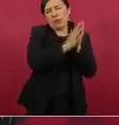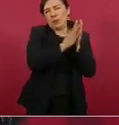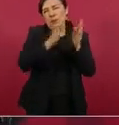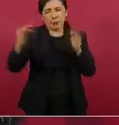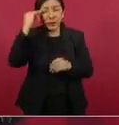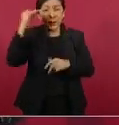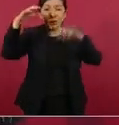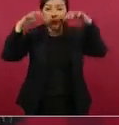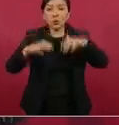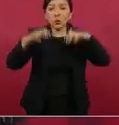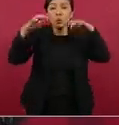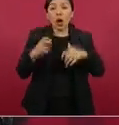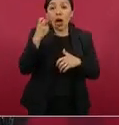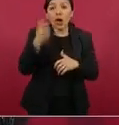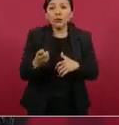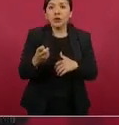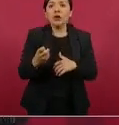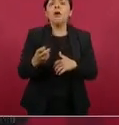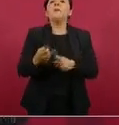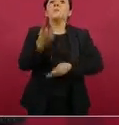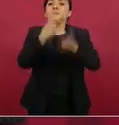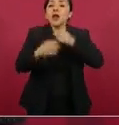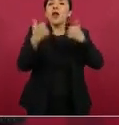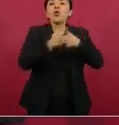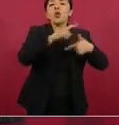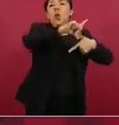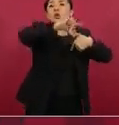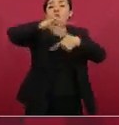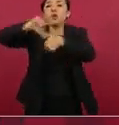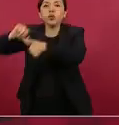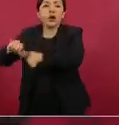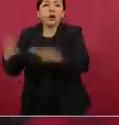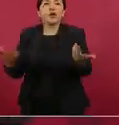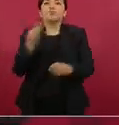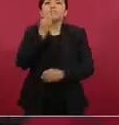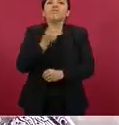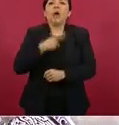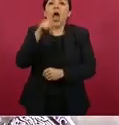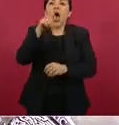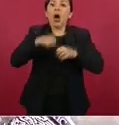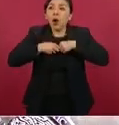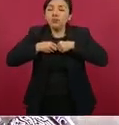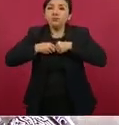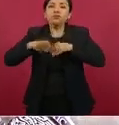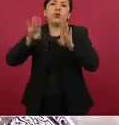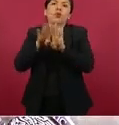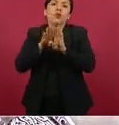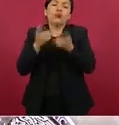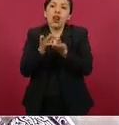y con huracanes ya no les quedaba más que soltar el agua